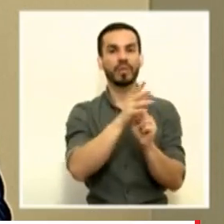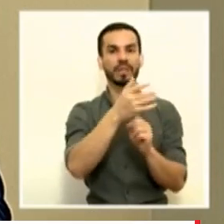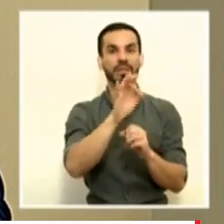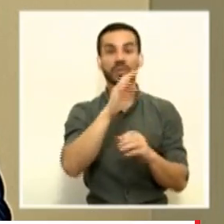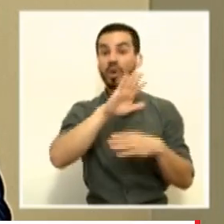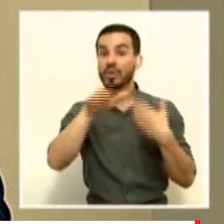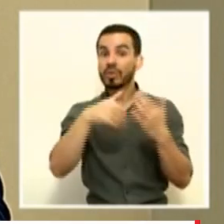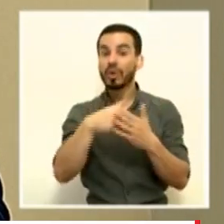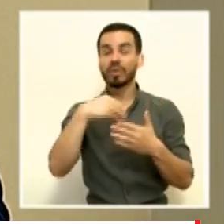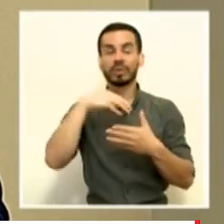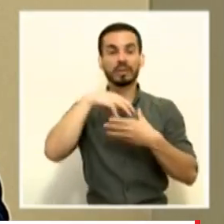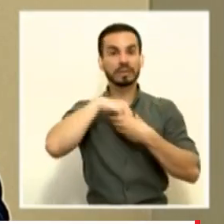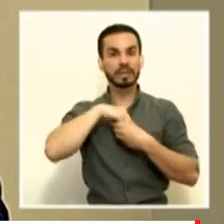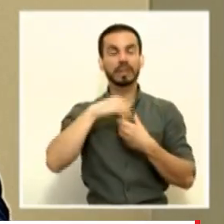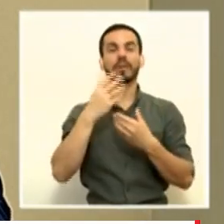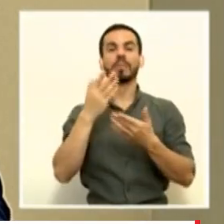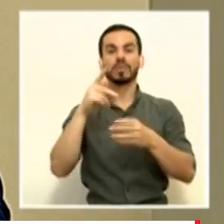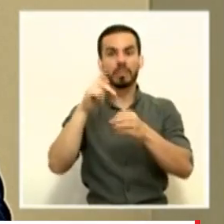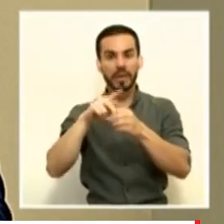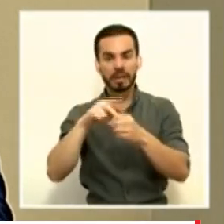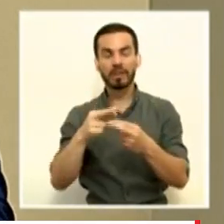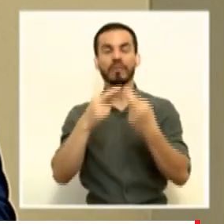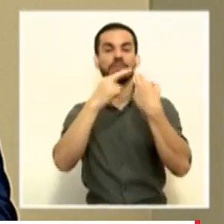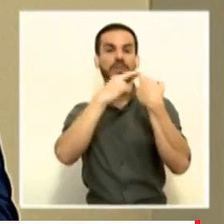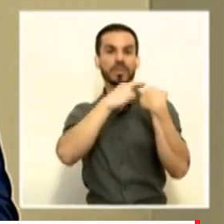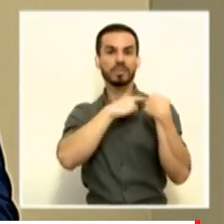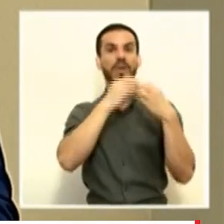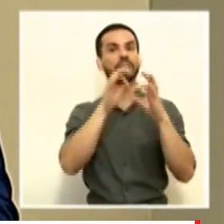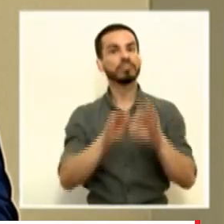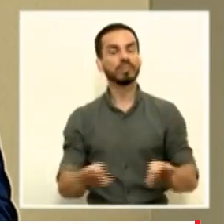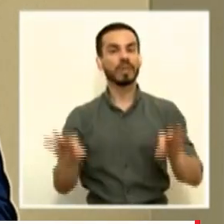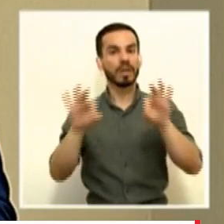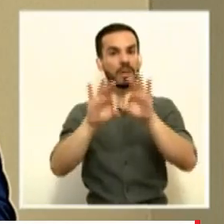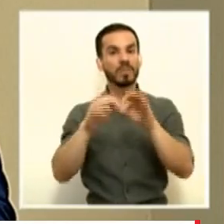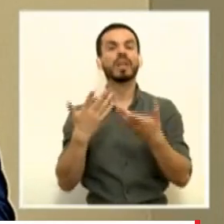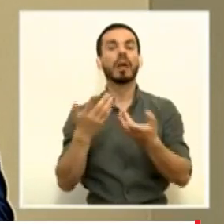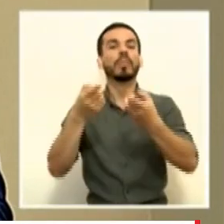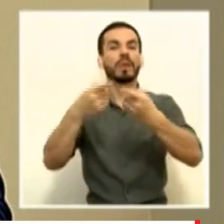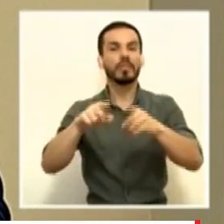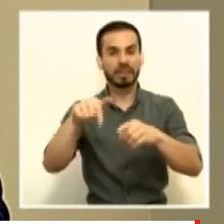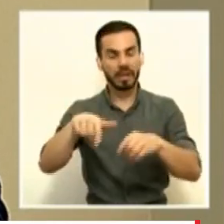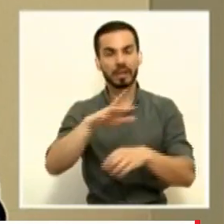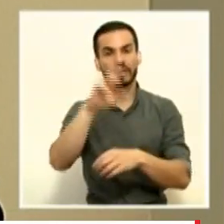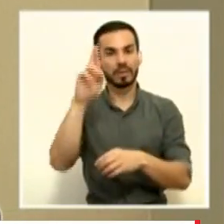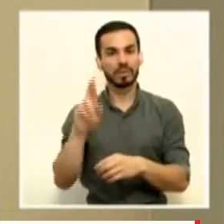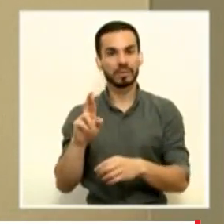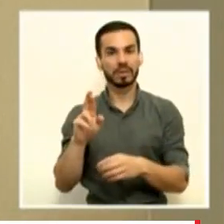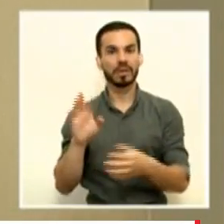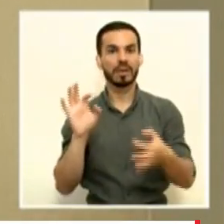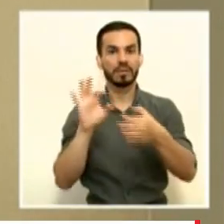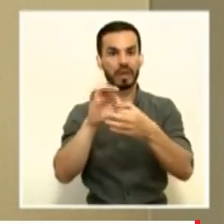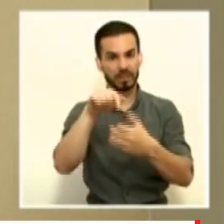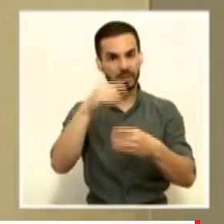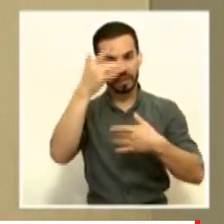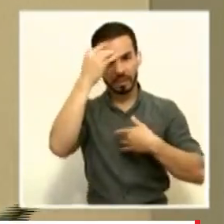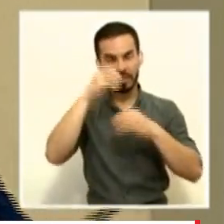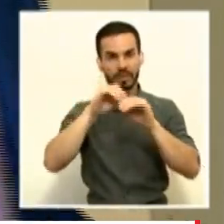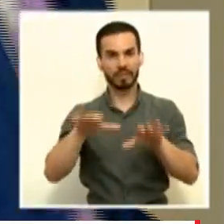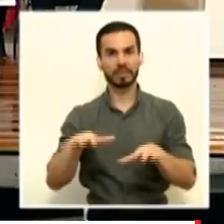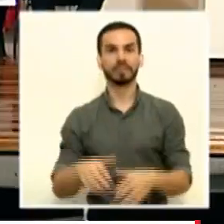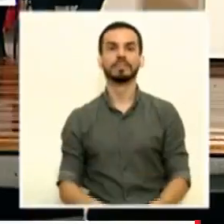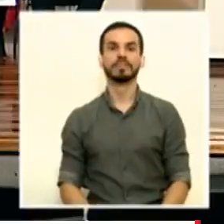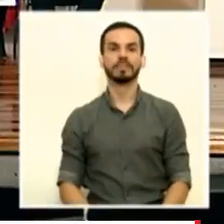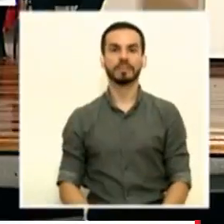con una cuota importantísima de participación, de responsabilidad de lo que pueda ocurrir en Costa Rica con esta pandemia.